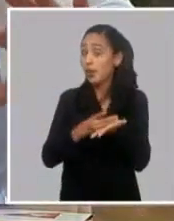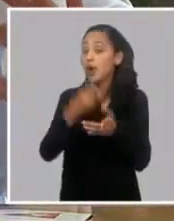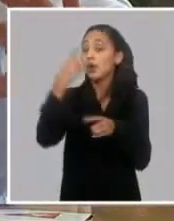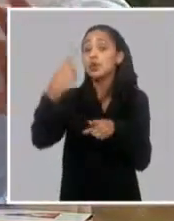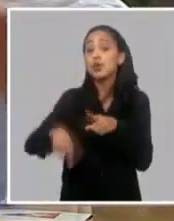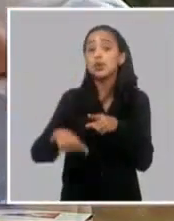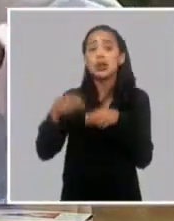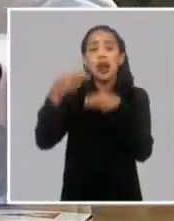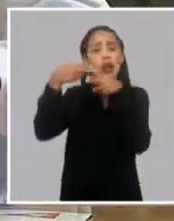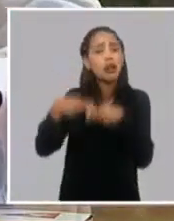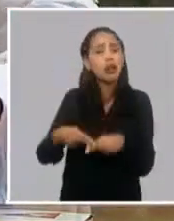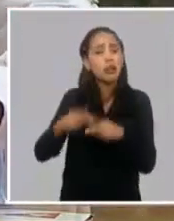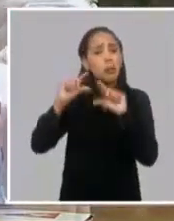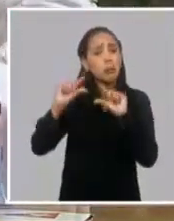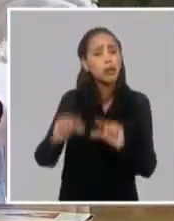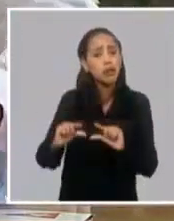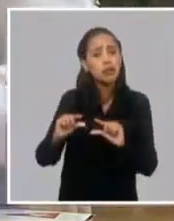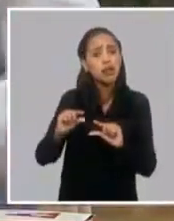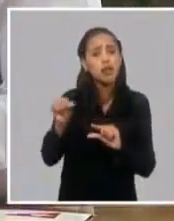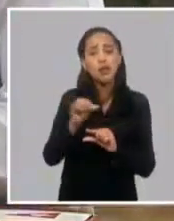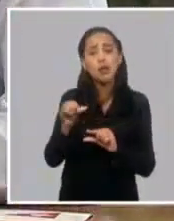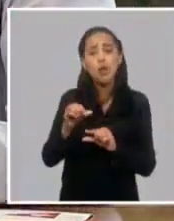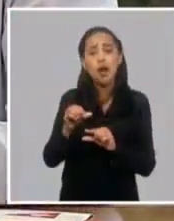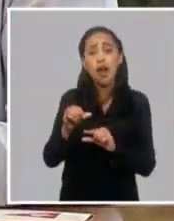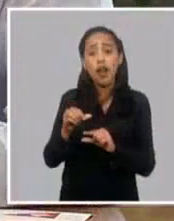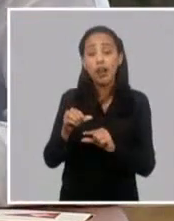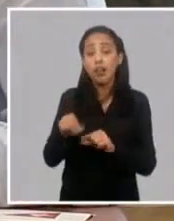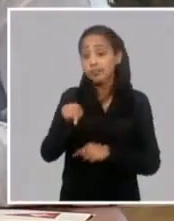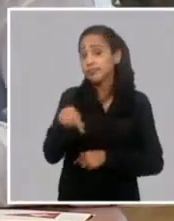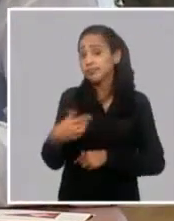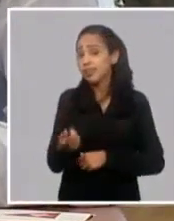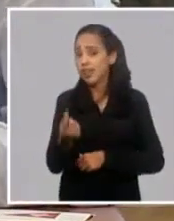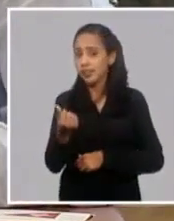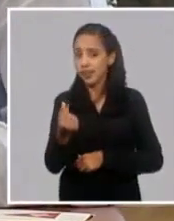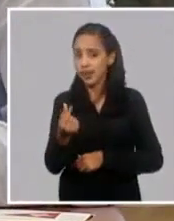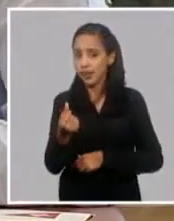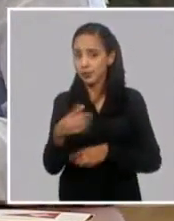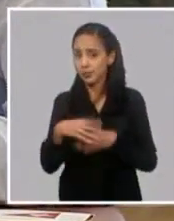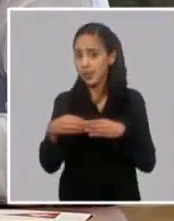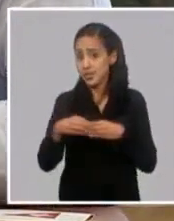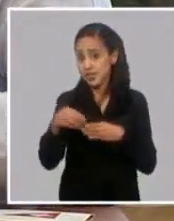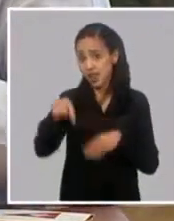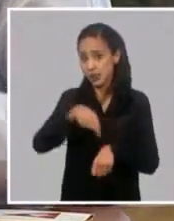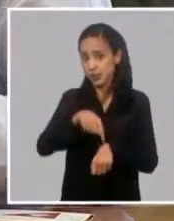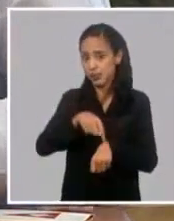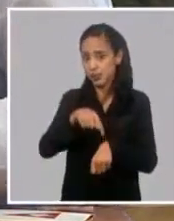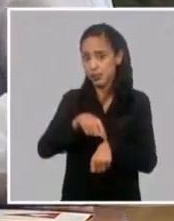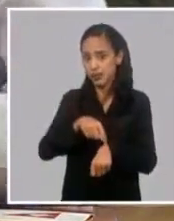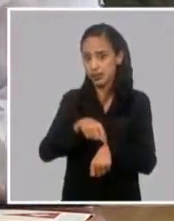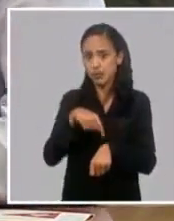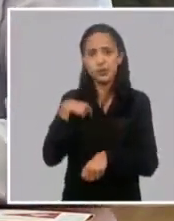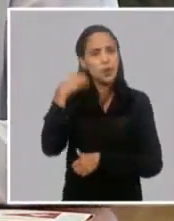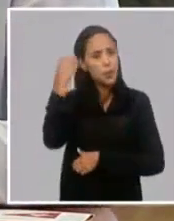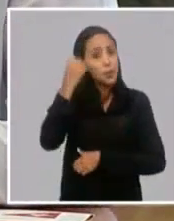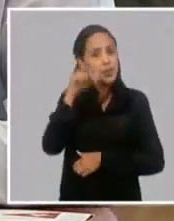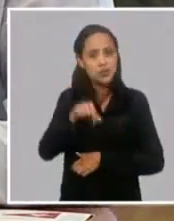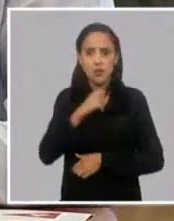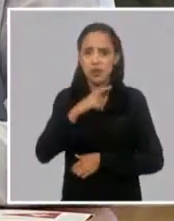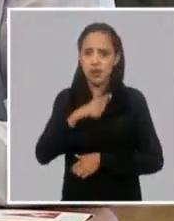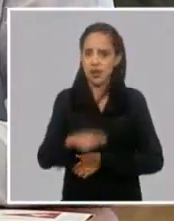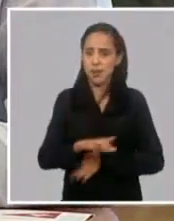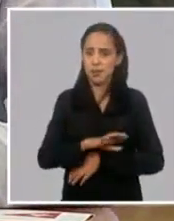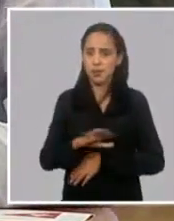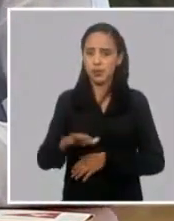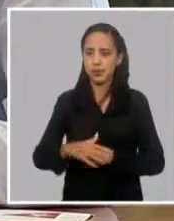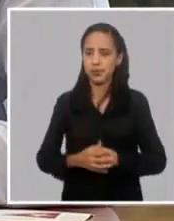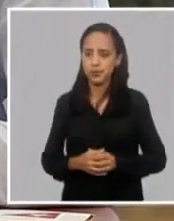una pequeña entrada de divisas en estos momentos. Eso yo te diría que es un ejemplo práctico. No